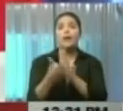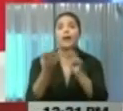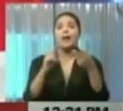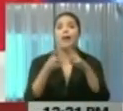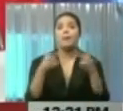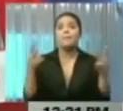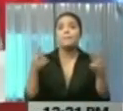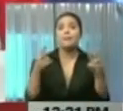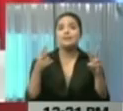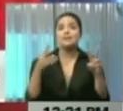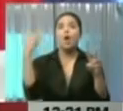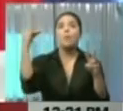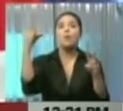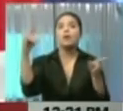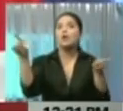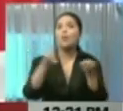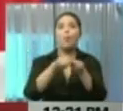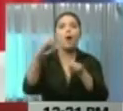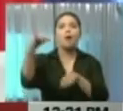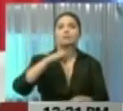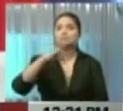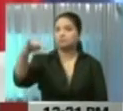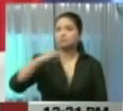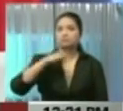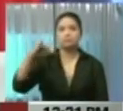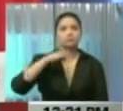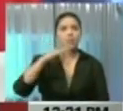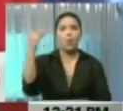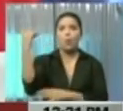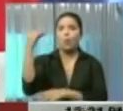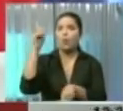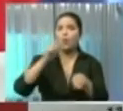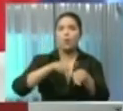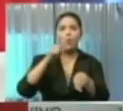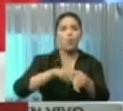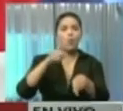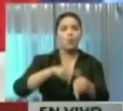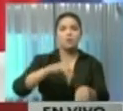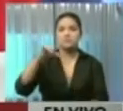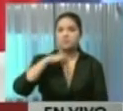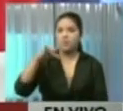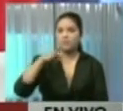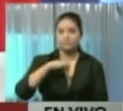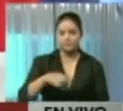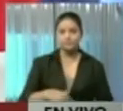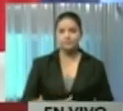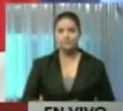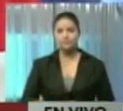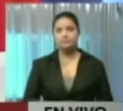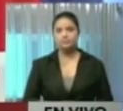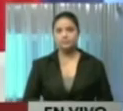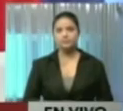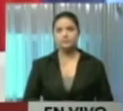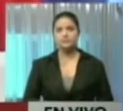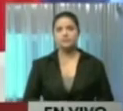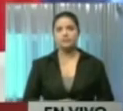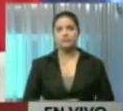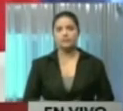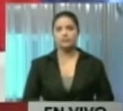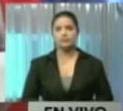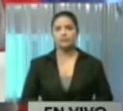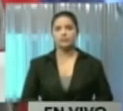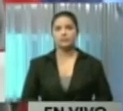Bolivia, que serían los mismos 4 horas que está en todos estos instrumentos. También, bueno,